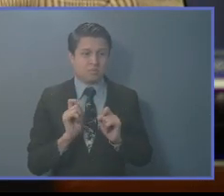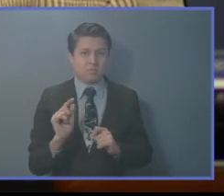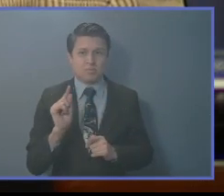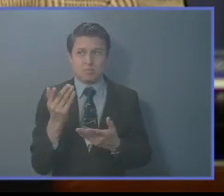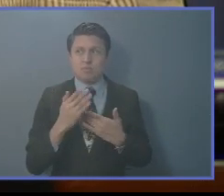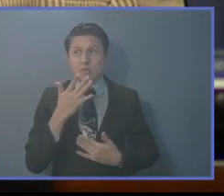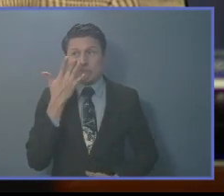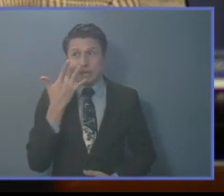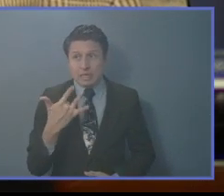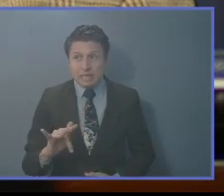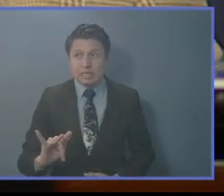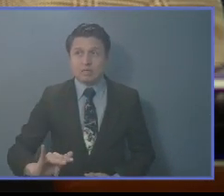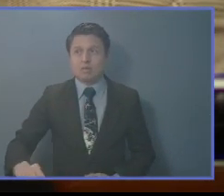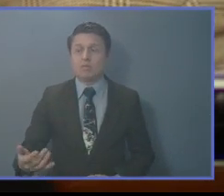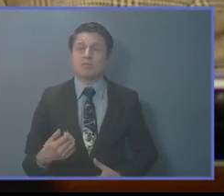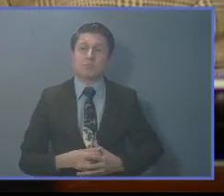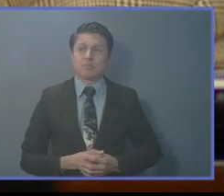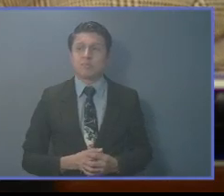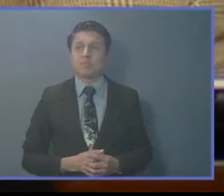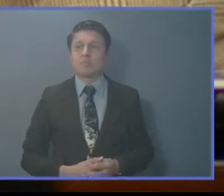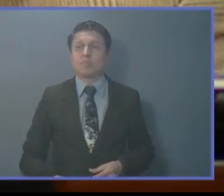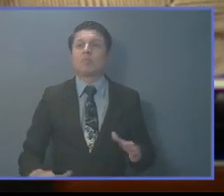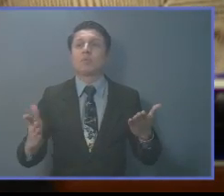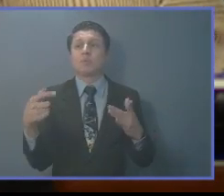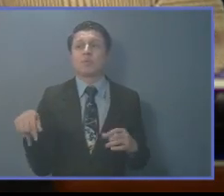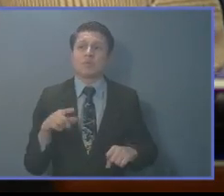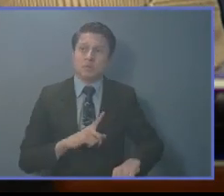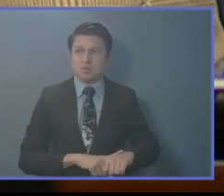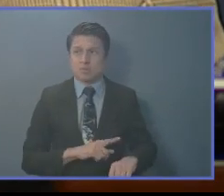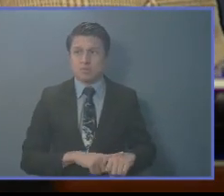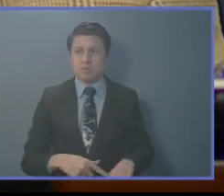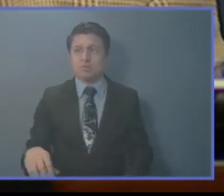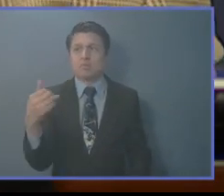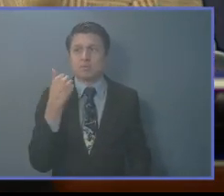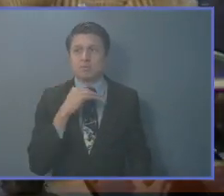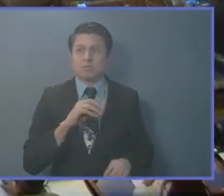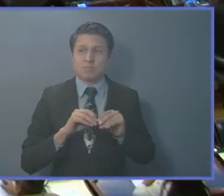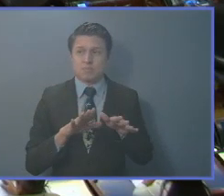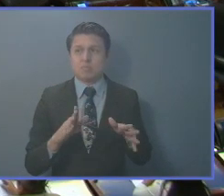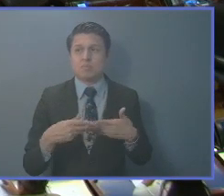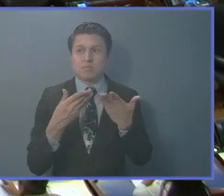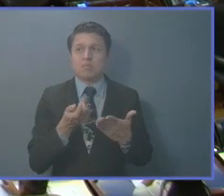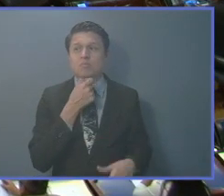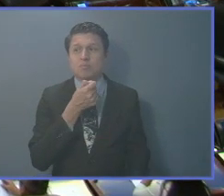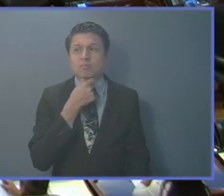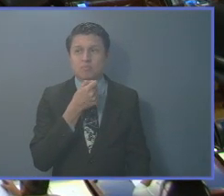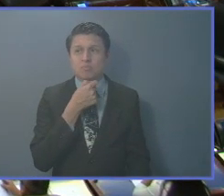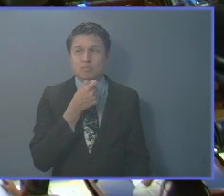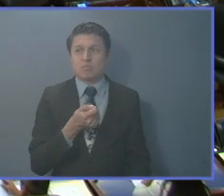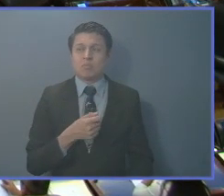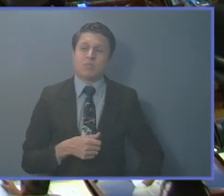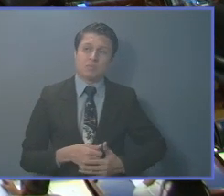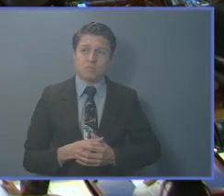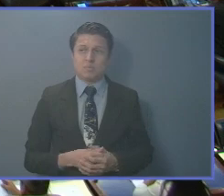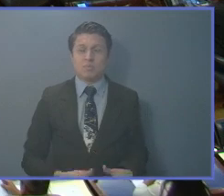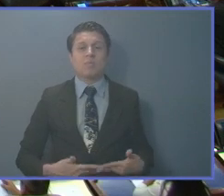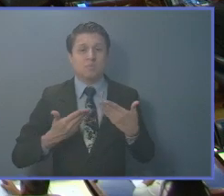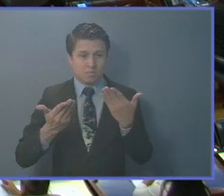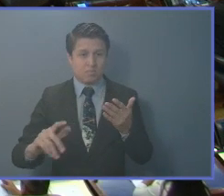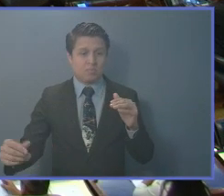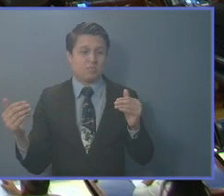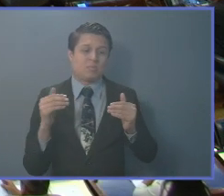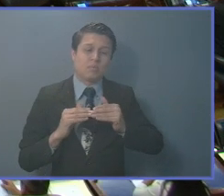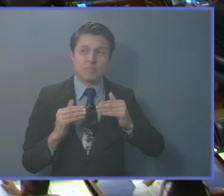riesgo de exposición al virus y cómo actuar en caso de infección. Proporcionarles información sobre el uso, manteniendo y